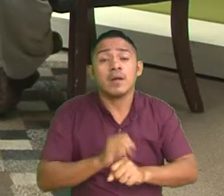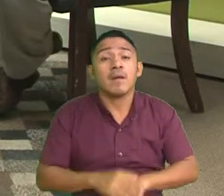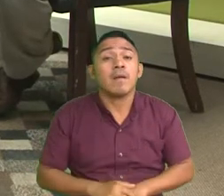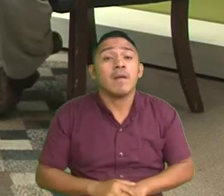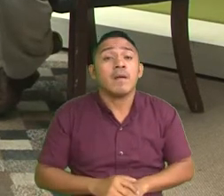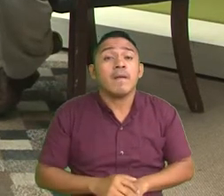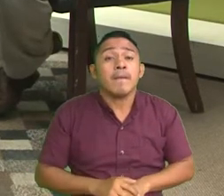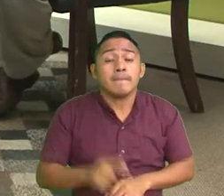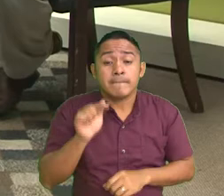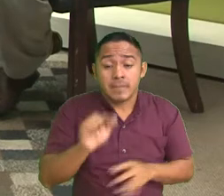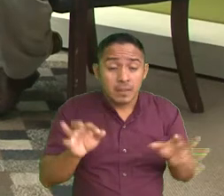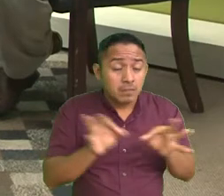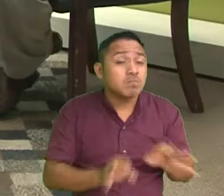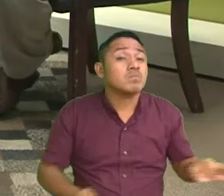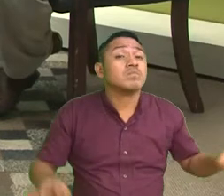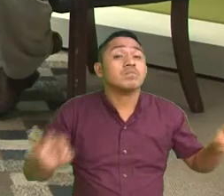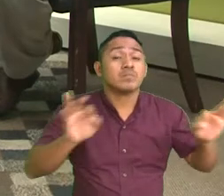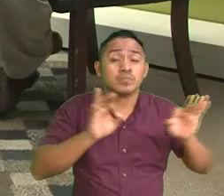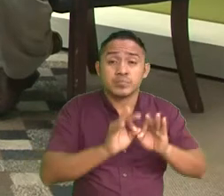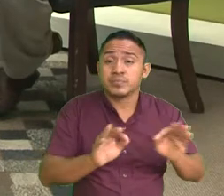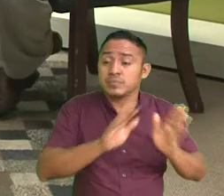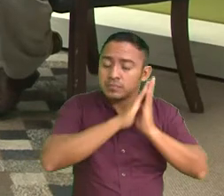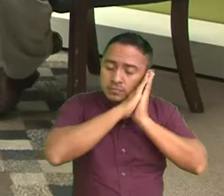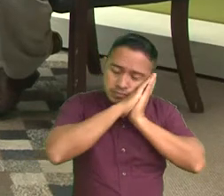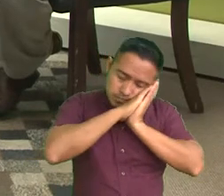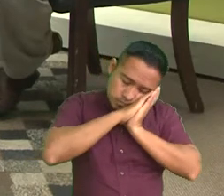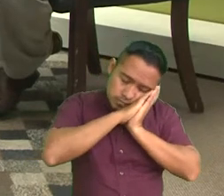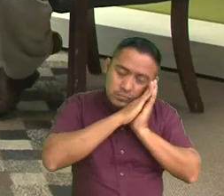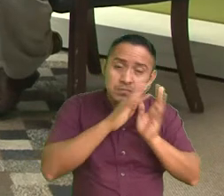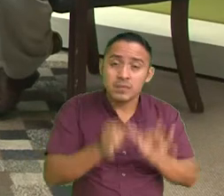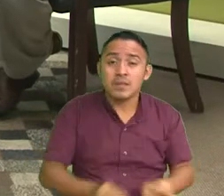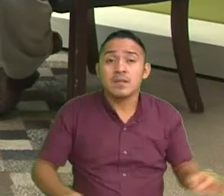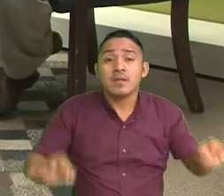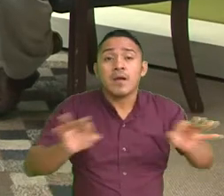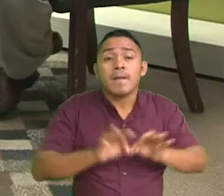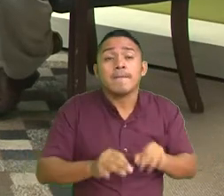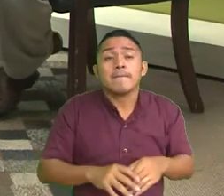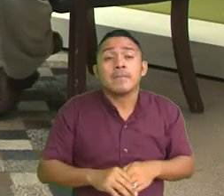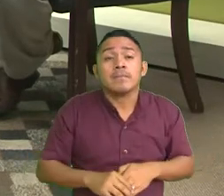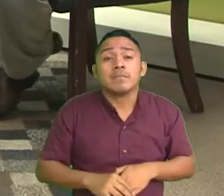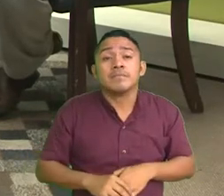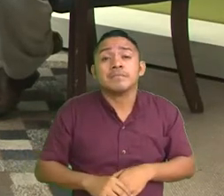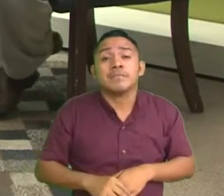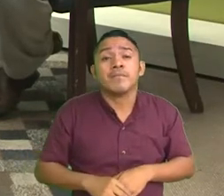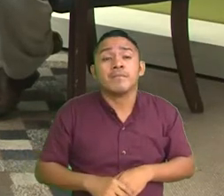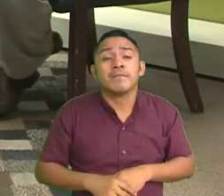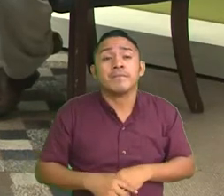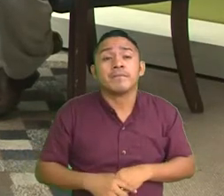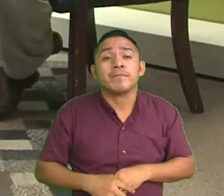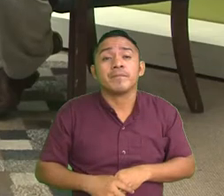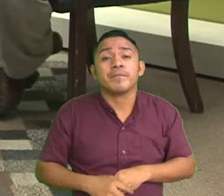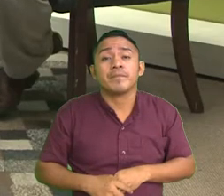el dormir es esencial, súper esencial, porque ahí ellos están